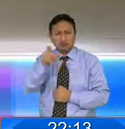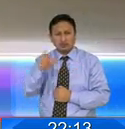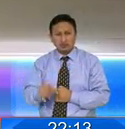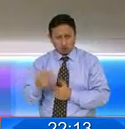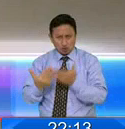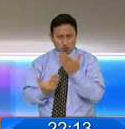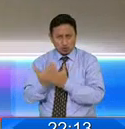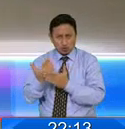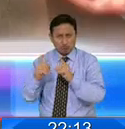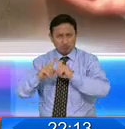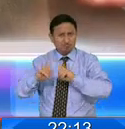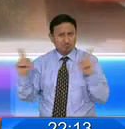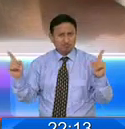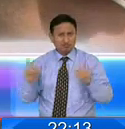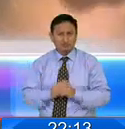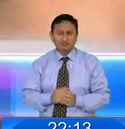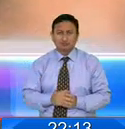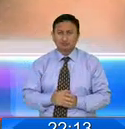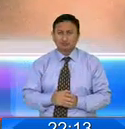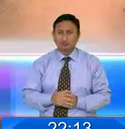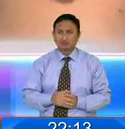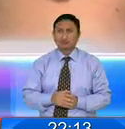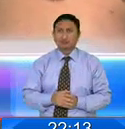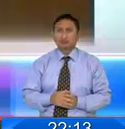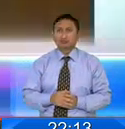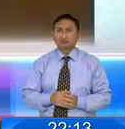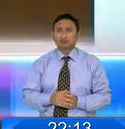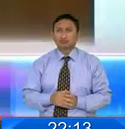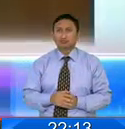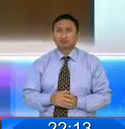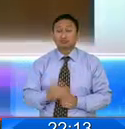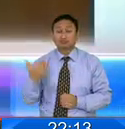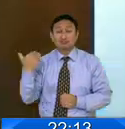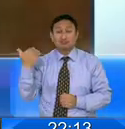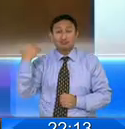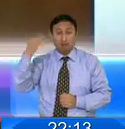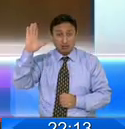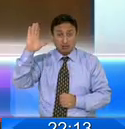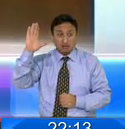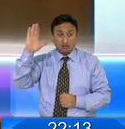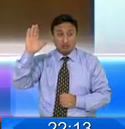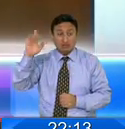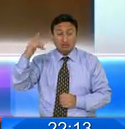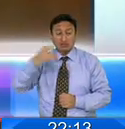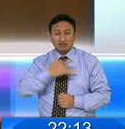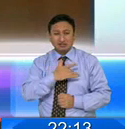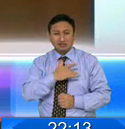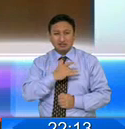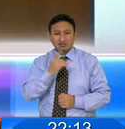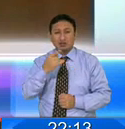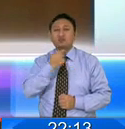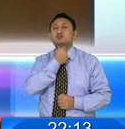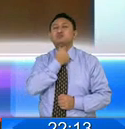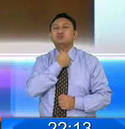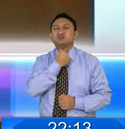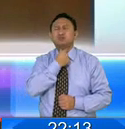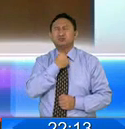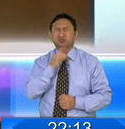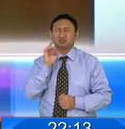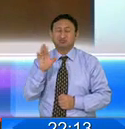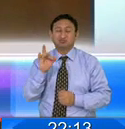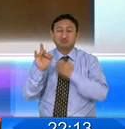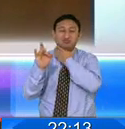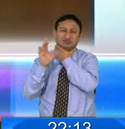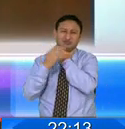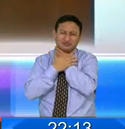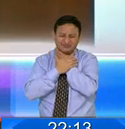mutación serían diferentes al del virus original. Mayor malestar a nivel de la garganta, ¿no? Dolor,